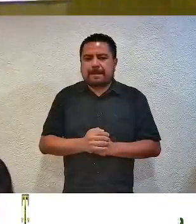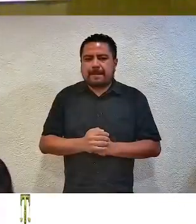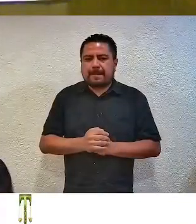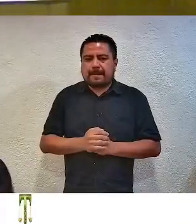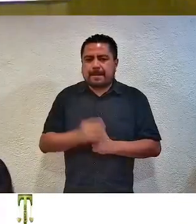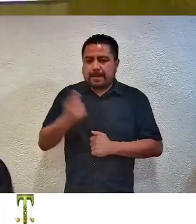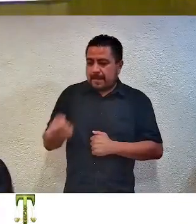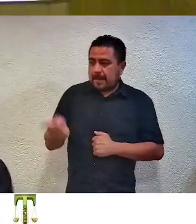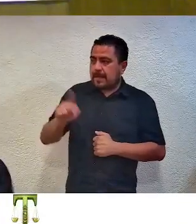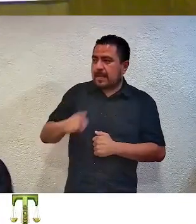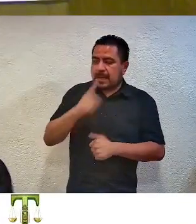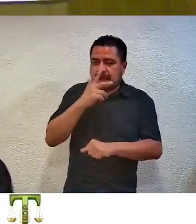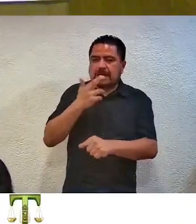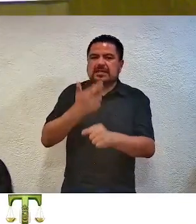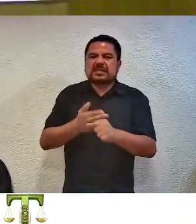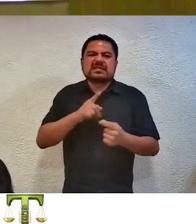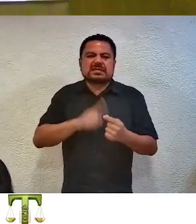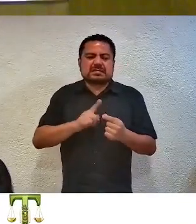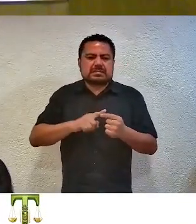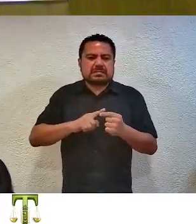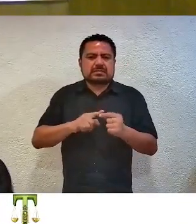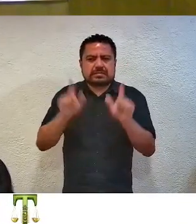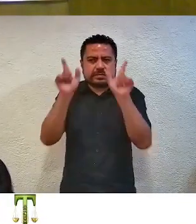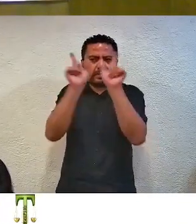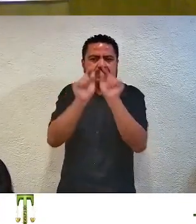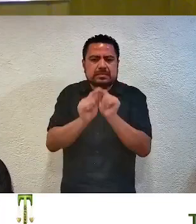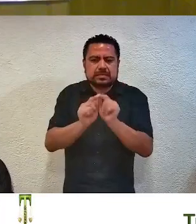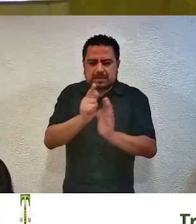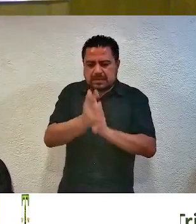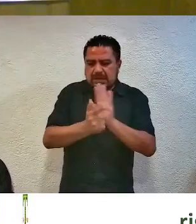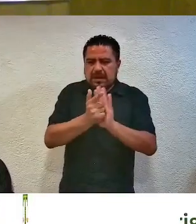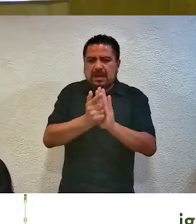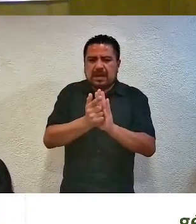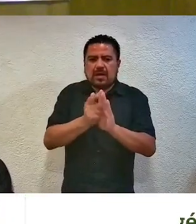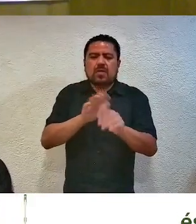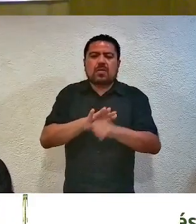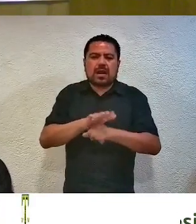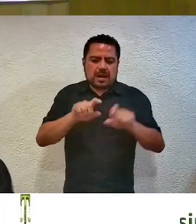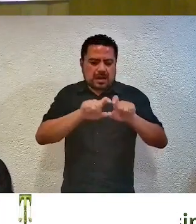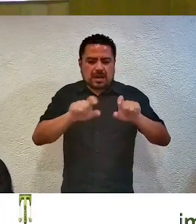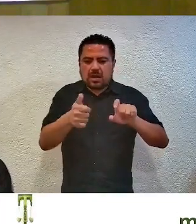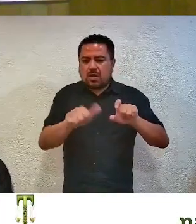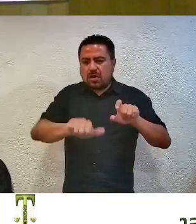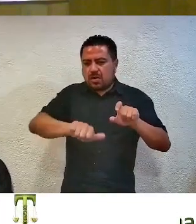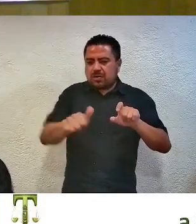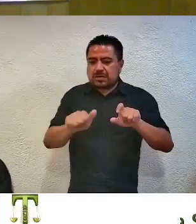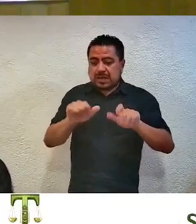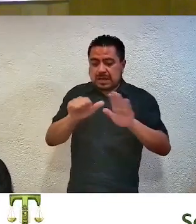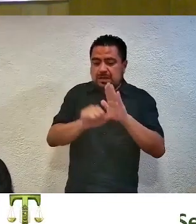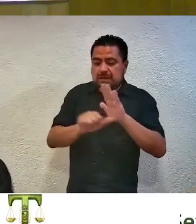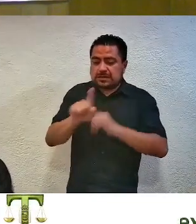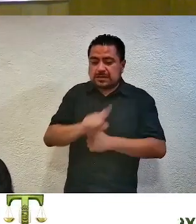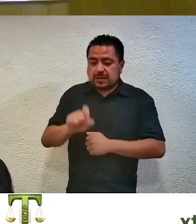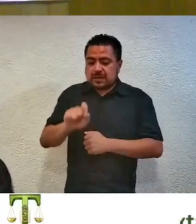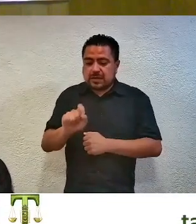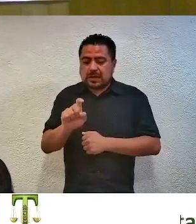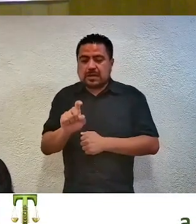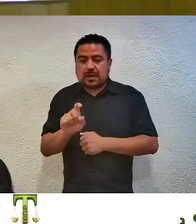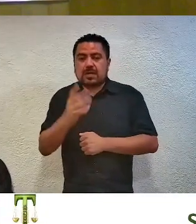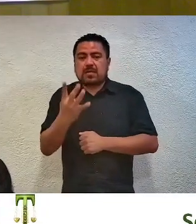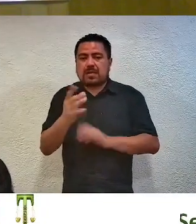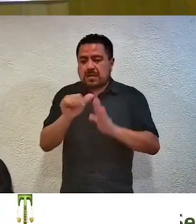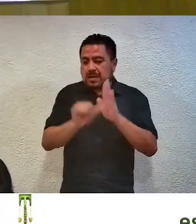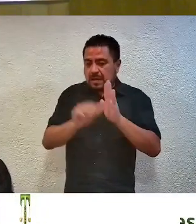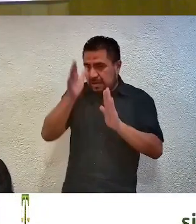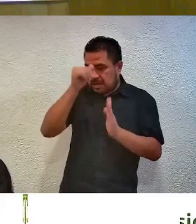Se ordena a la autoridad responsable suprimir el requisito de elegibilidad establecido en la fracción 11 del artículo 134 de los lineamientos, de conformidad con el